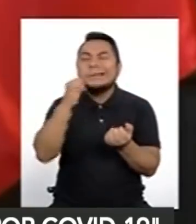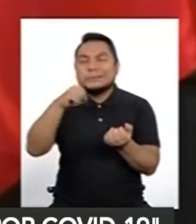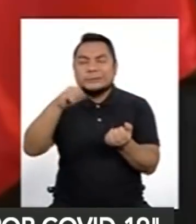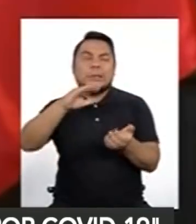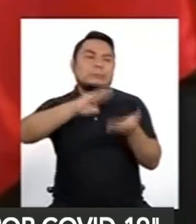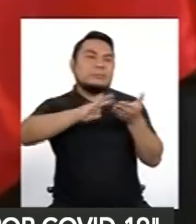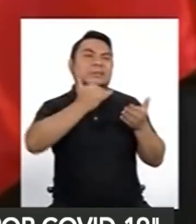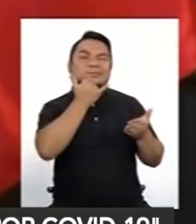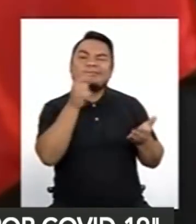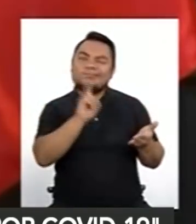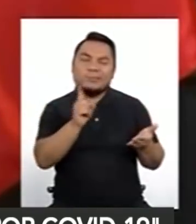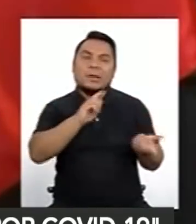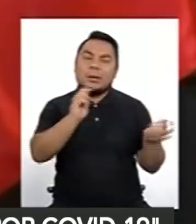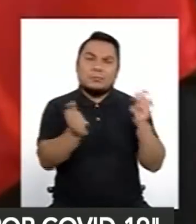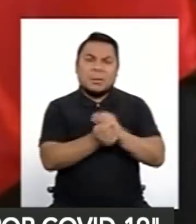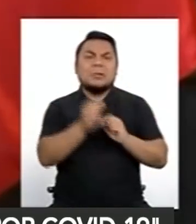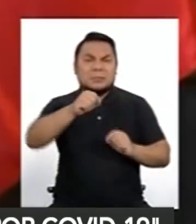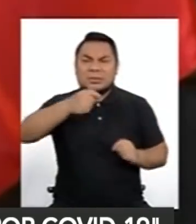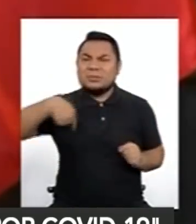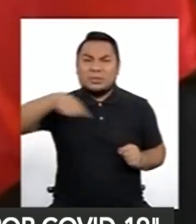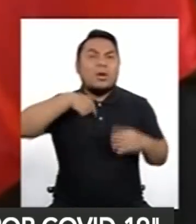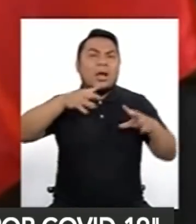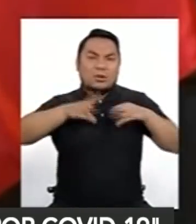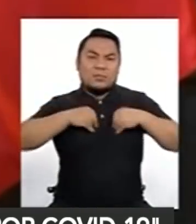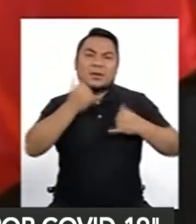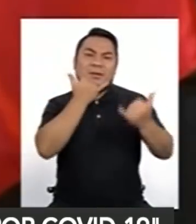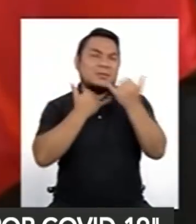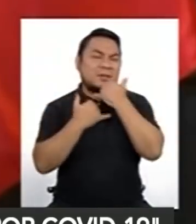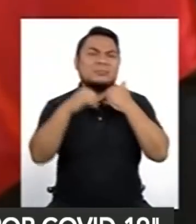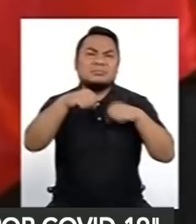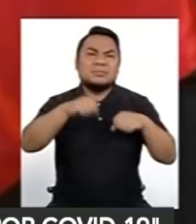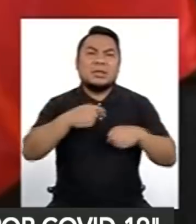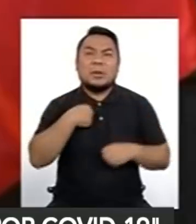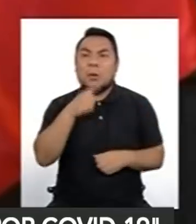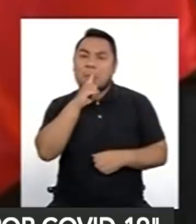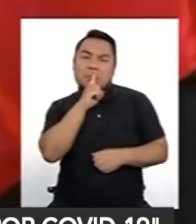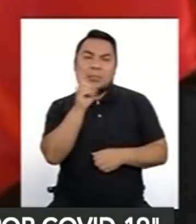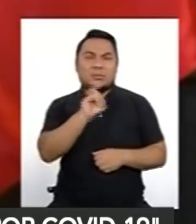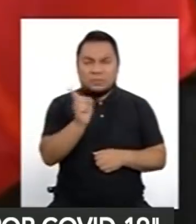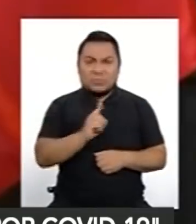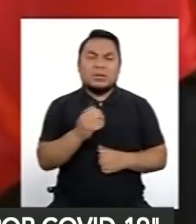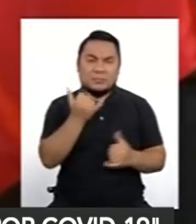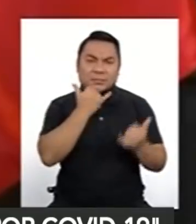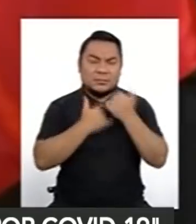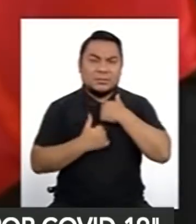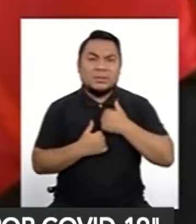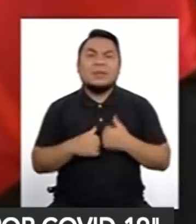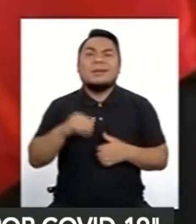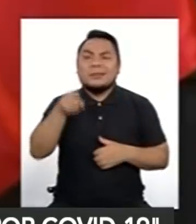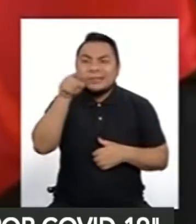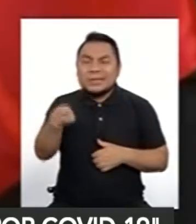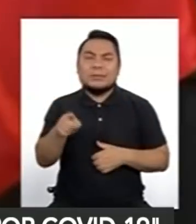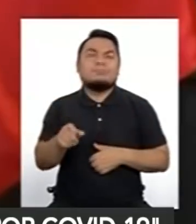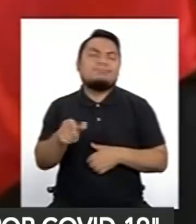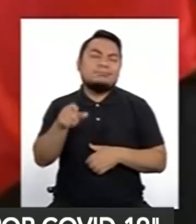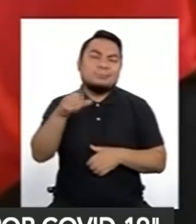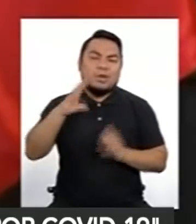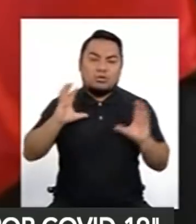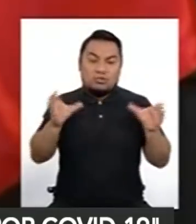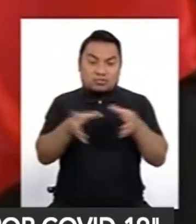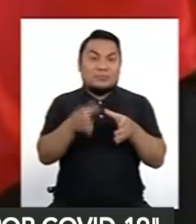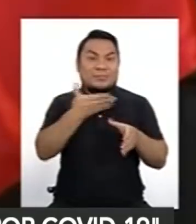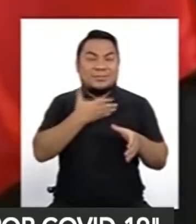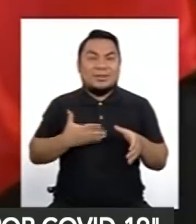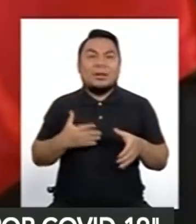¿cómo no vamos a reconocer errores que he cometido? Que ha habido gente inescrupulosa que se ha aprovechado